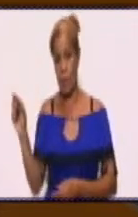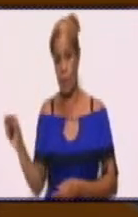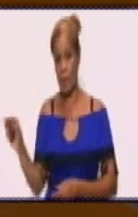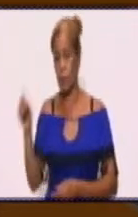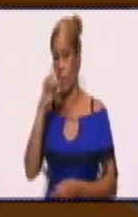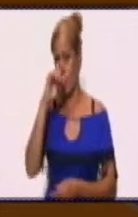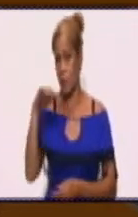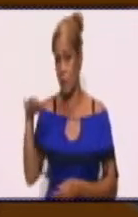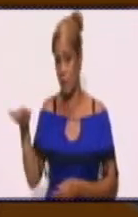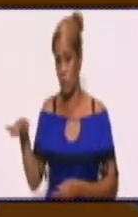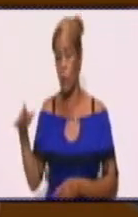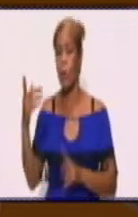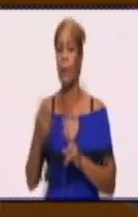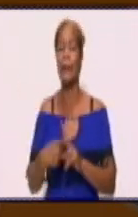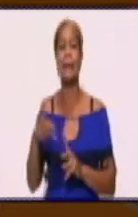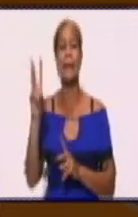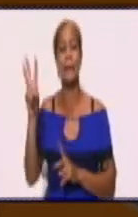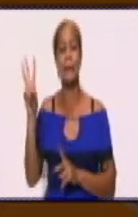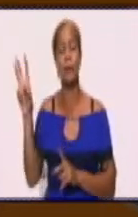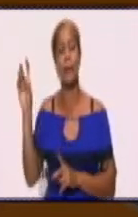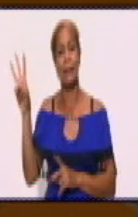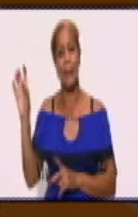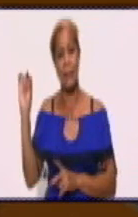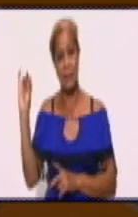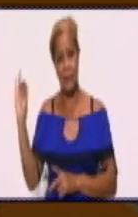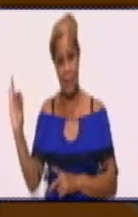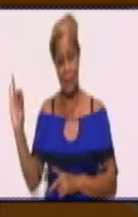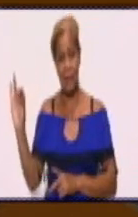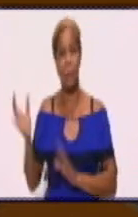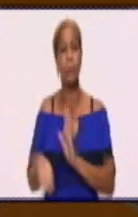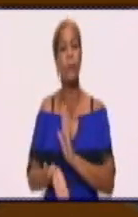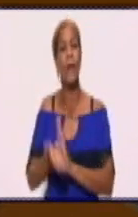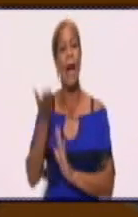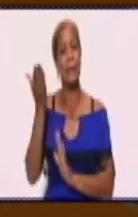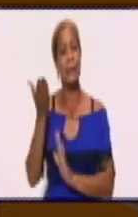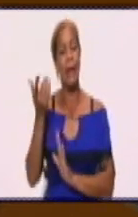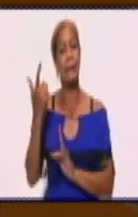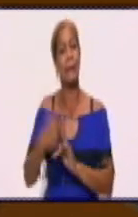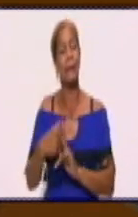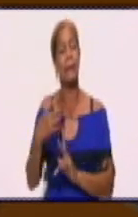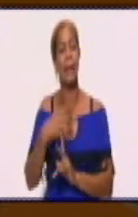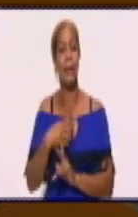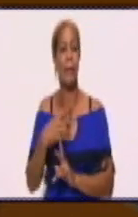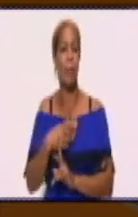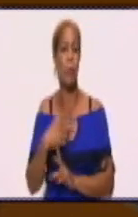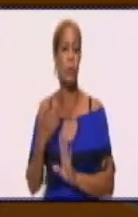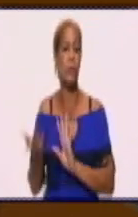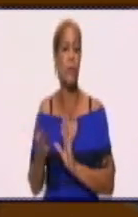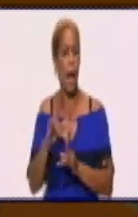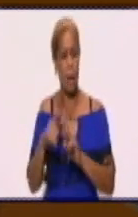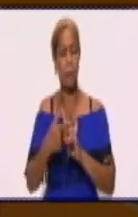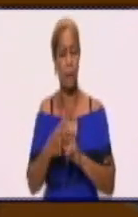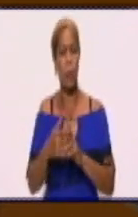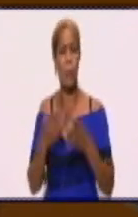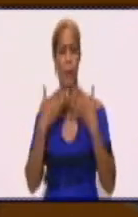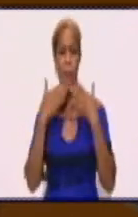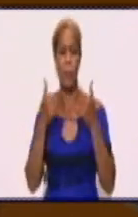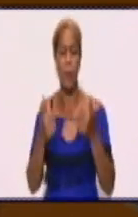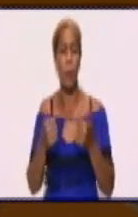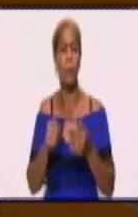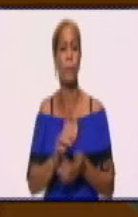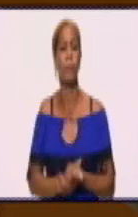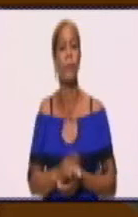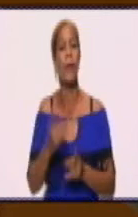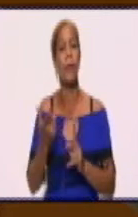emitieron 437 altas y tenemos ya un total de 8.937 pacientes recuperados. Hoy tenemos